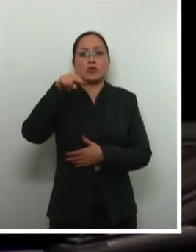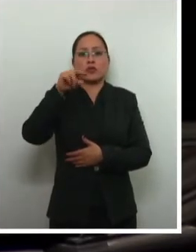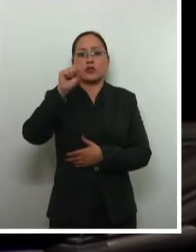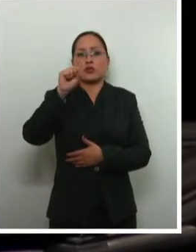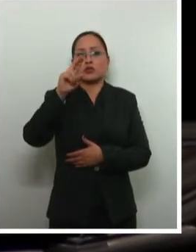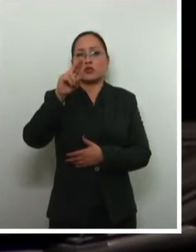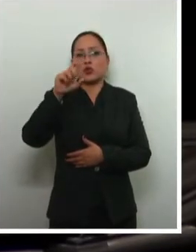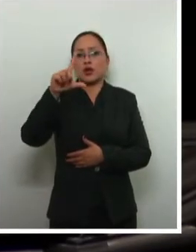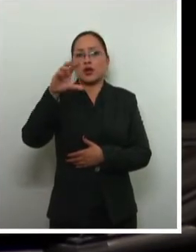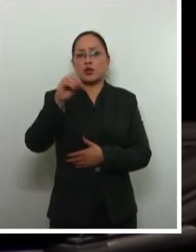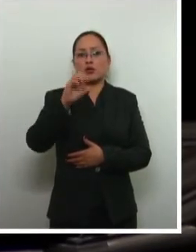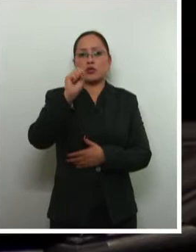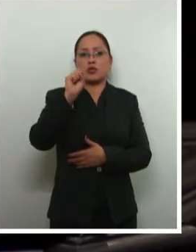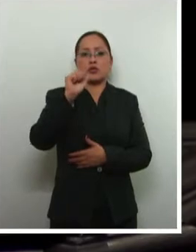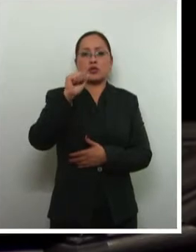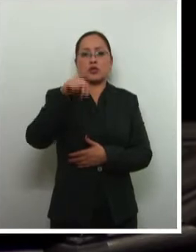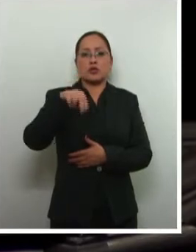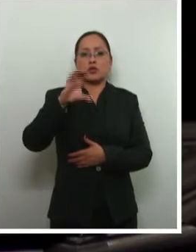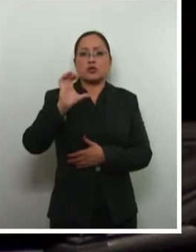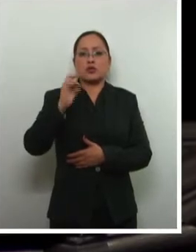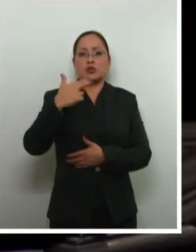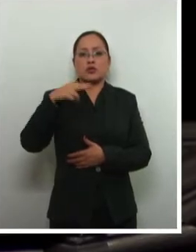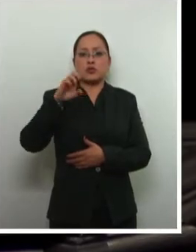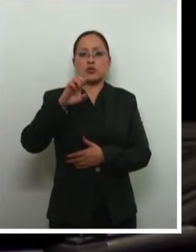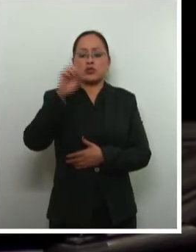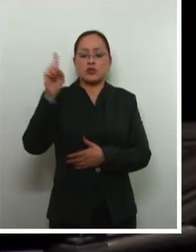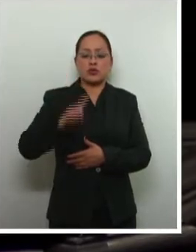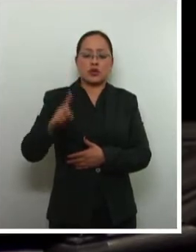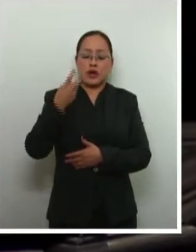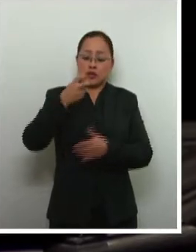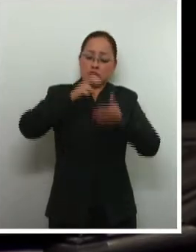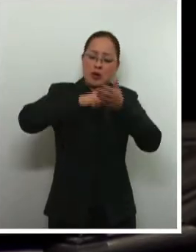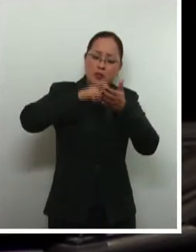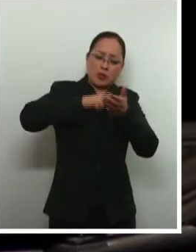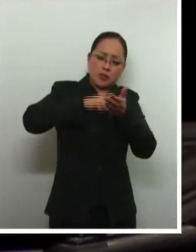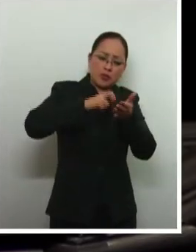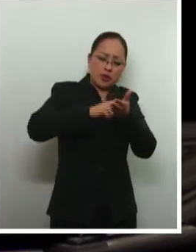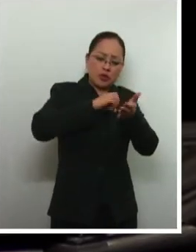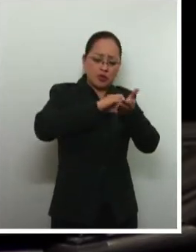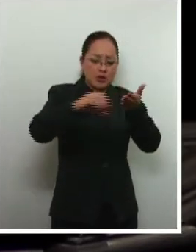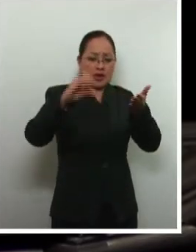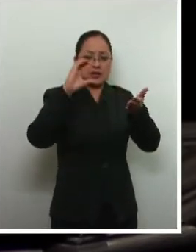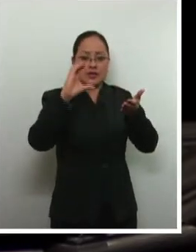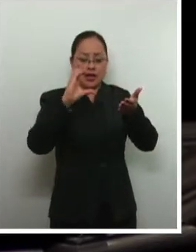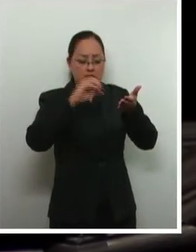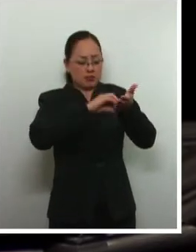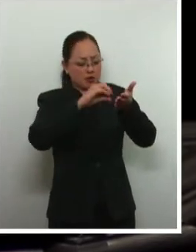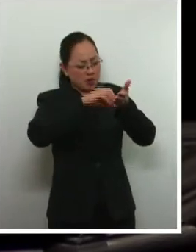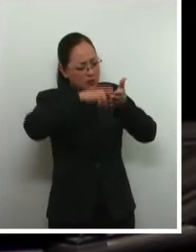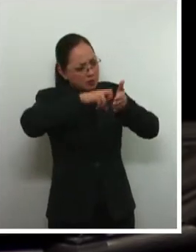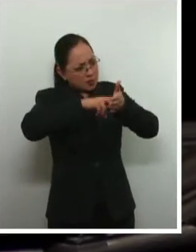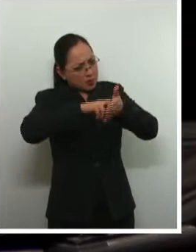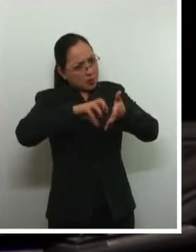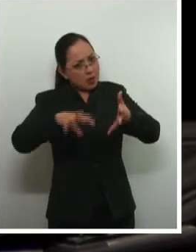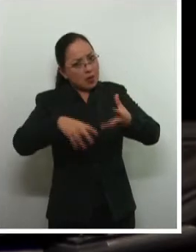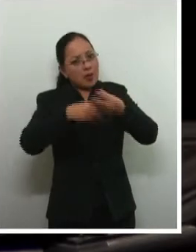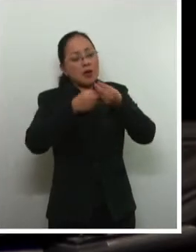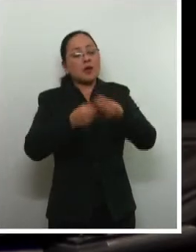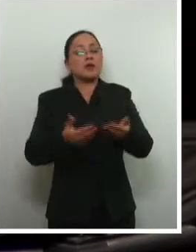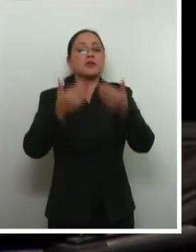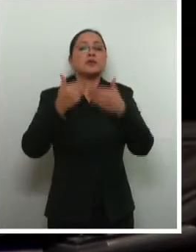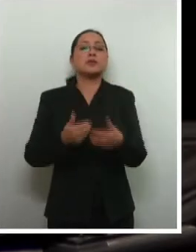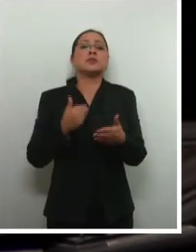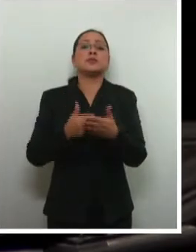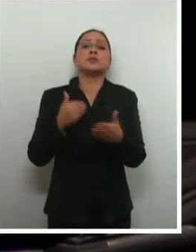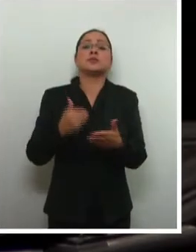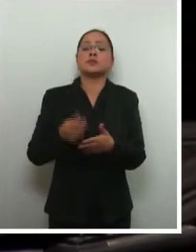hecho modificó la mayor parte del inciso C. Como lo han